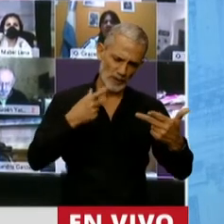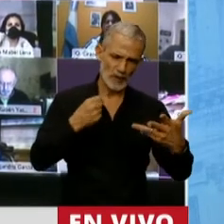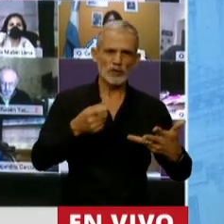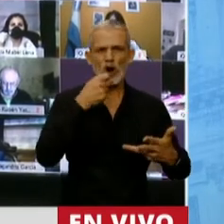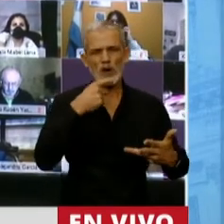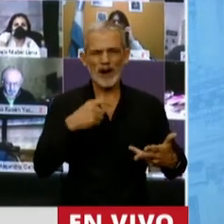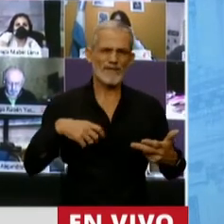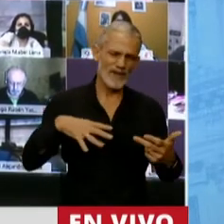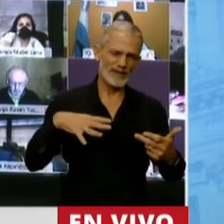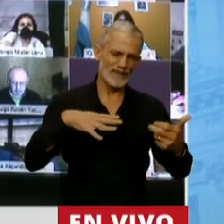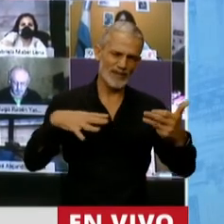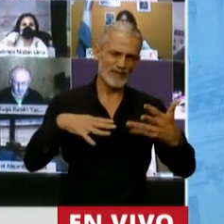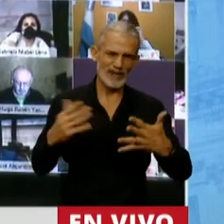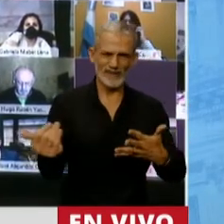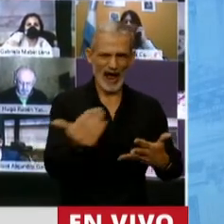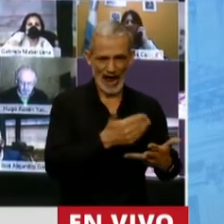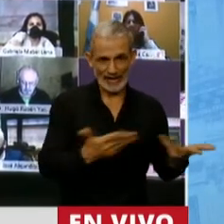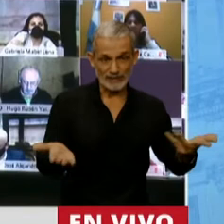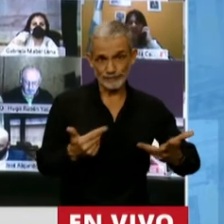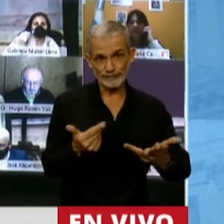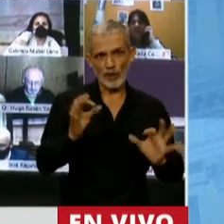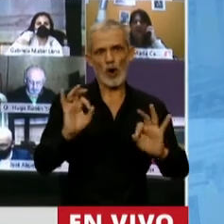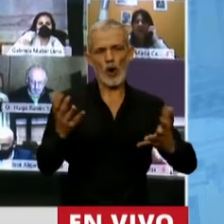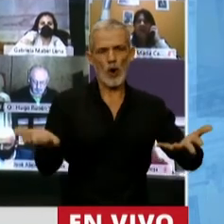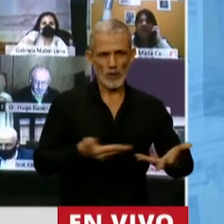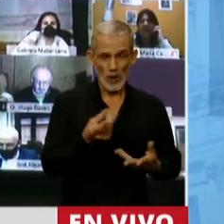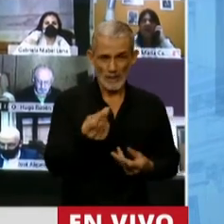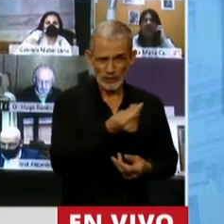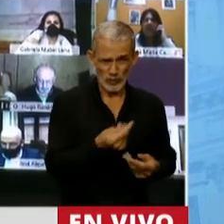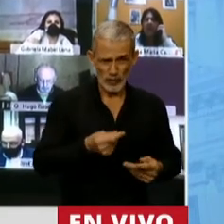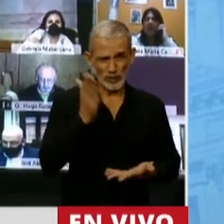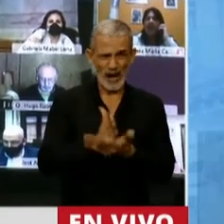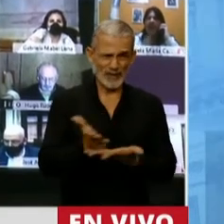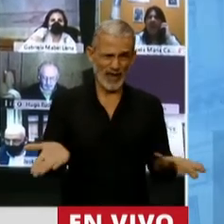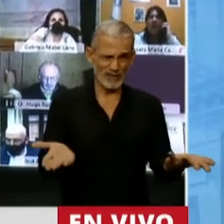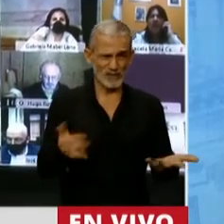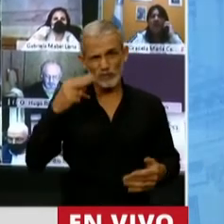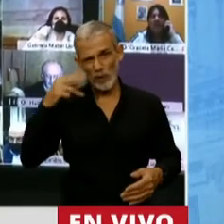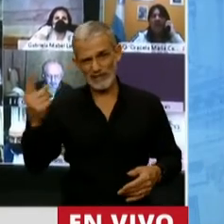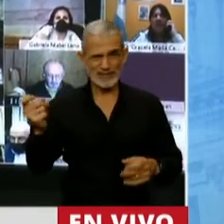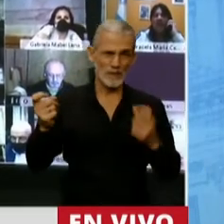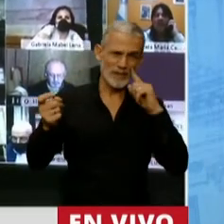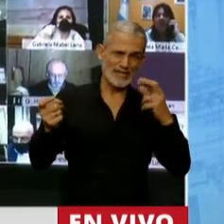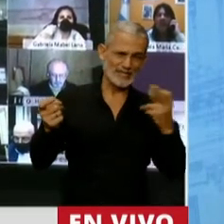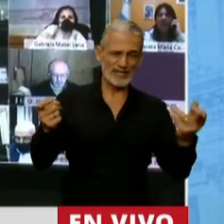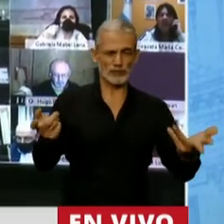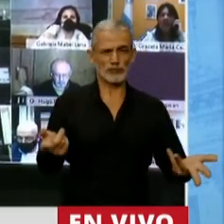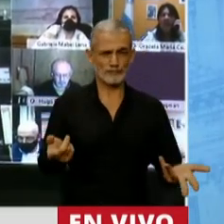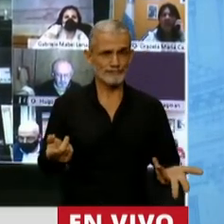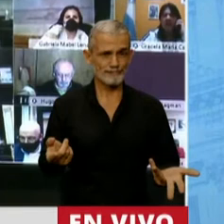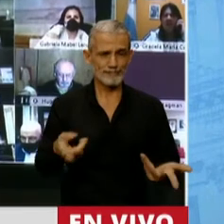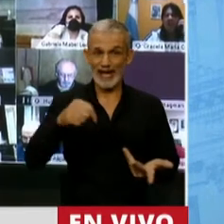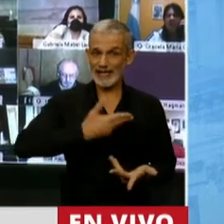remediar y la falta de medicamentos en los CAPS. Por supuesto, si el presupuesto era prácticamente la mitad de lo que tenía que ser.